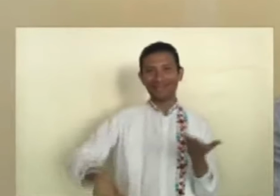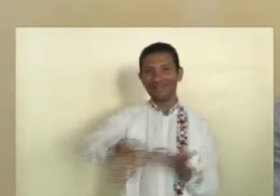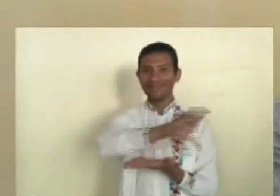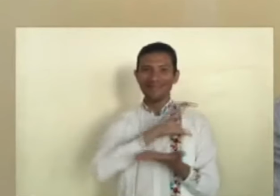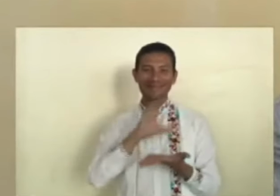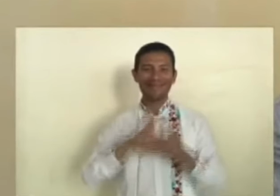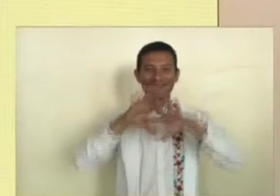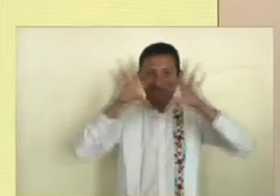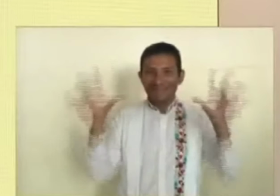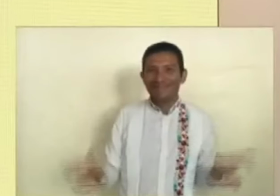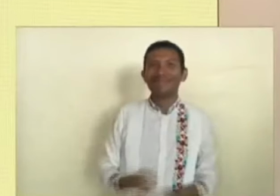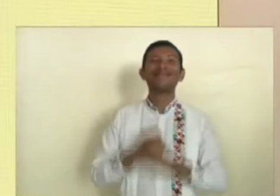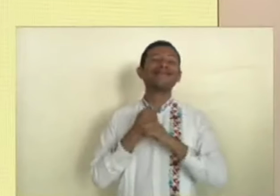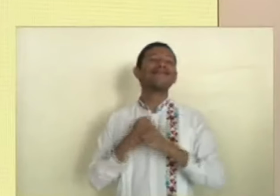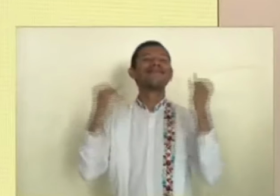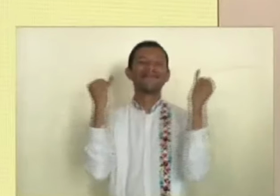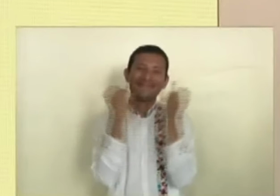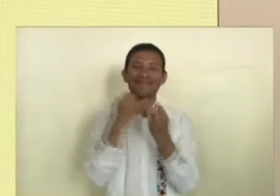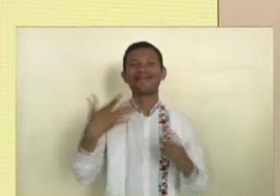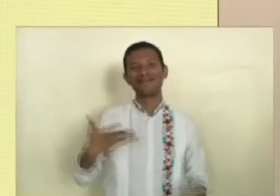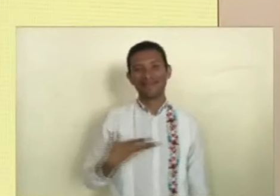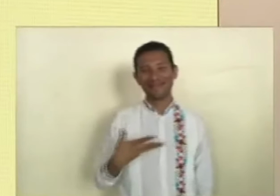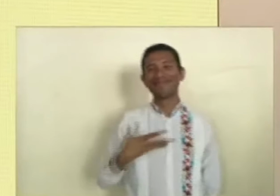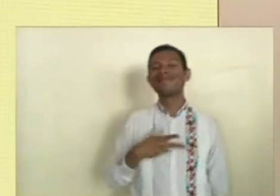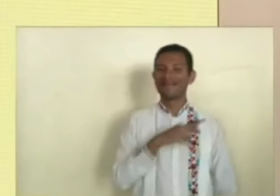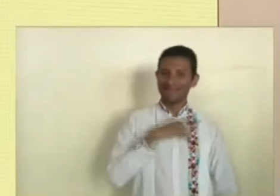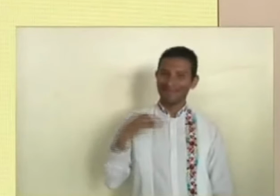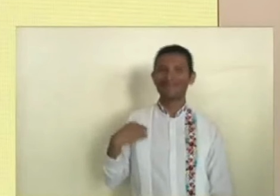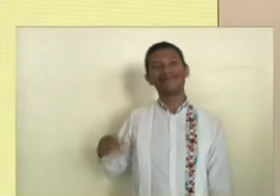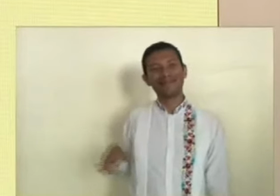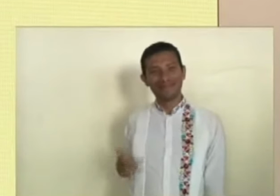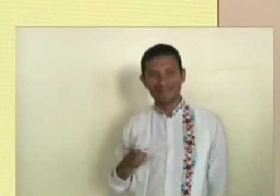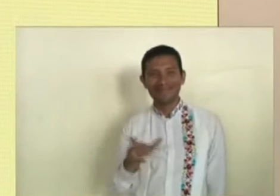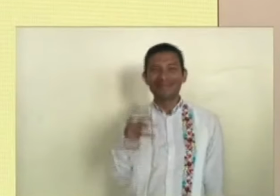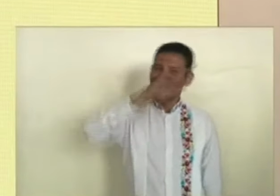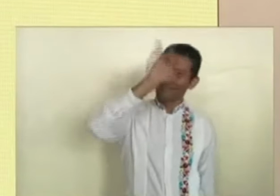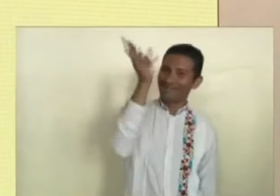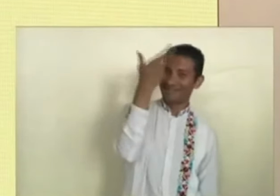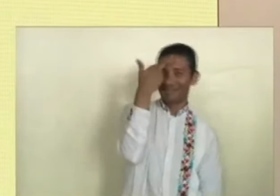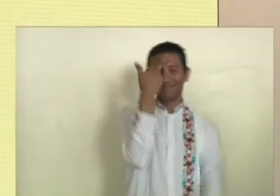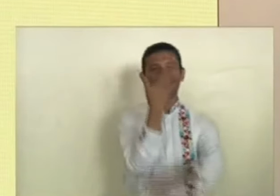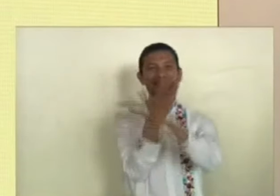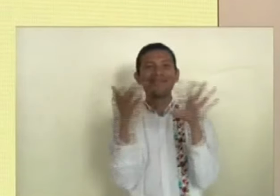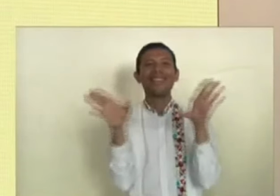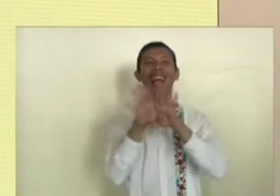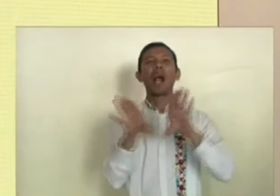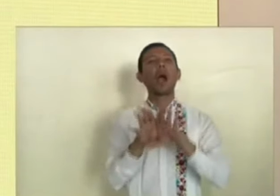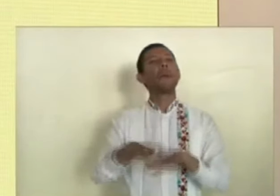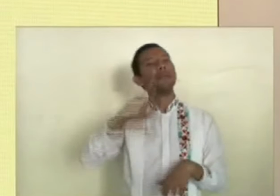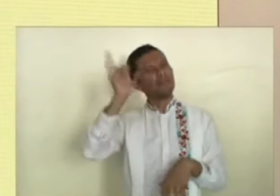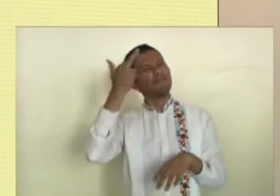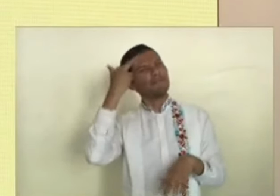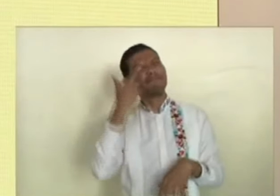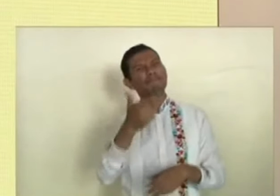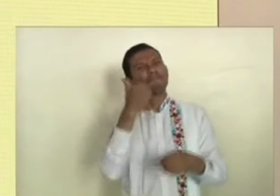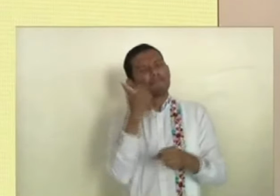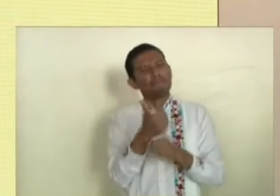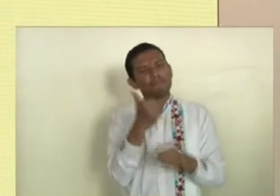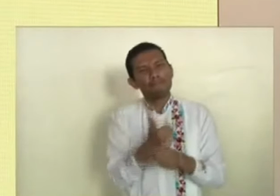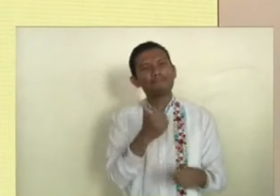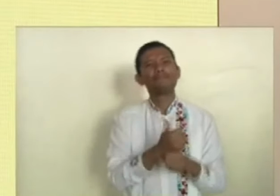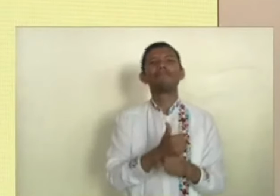también rescatando la vocación que tenían nuestros ríos, podríamos recordar o asesorarnos con nuestros